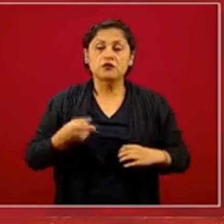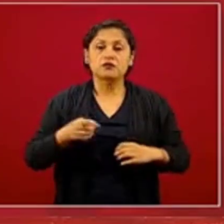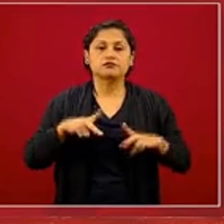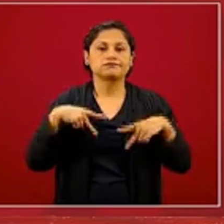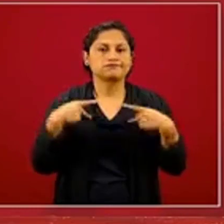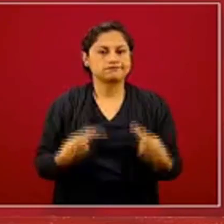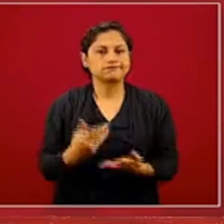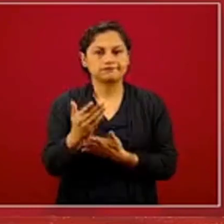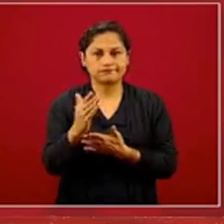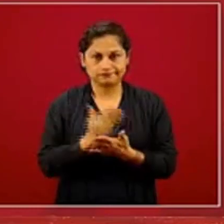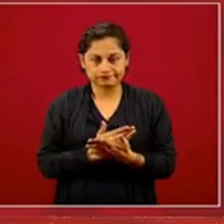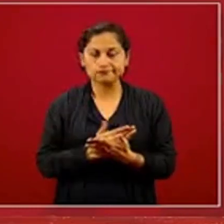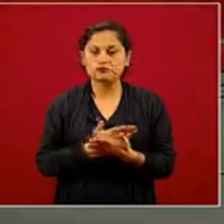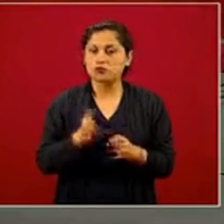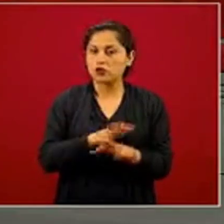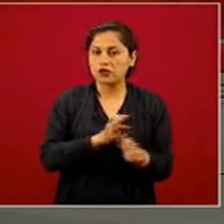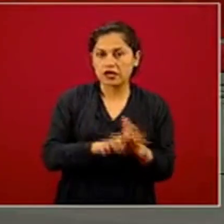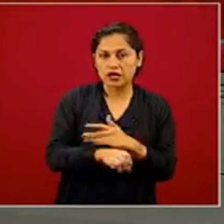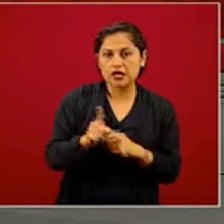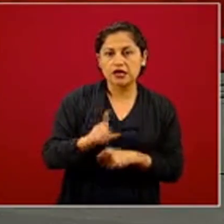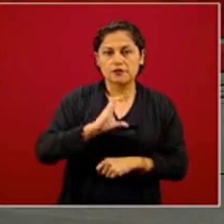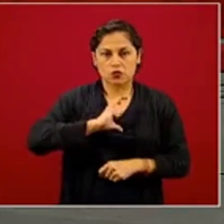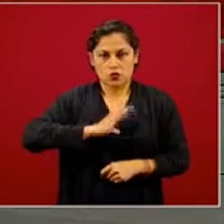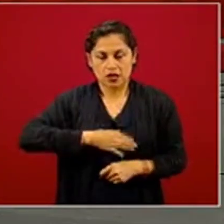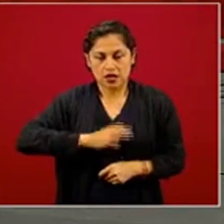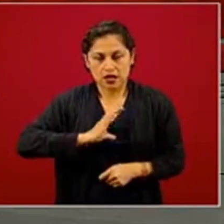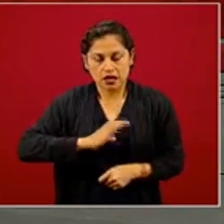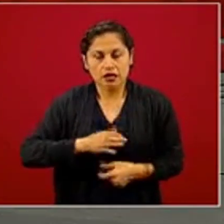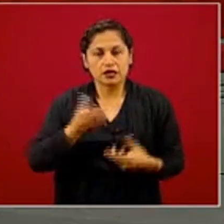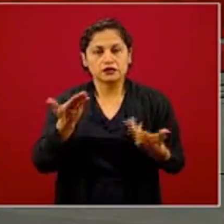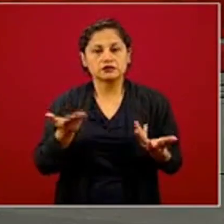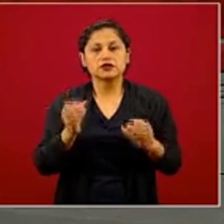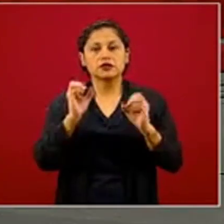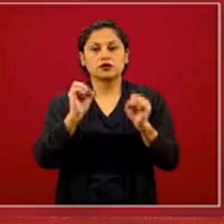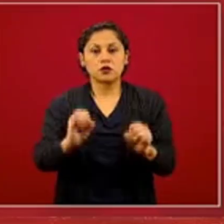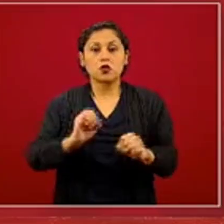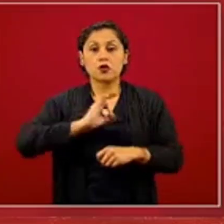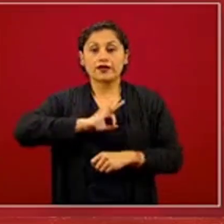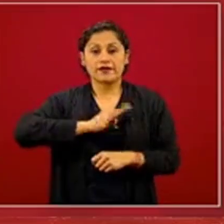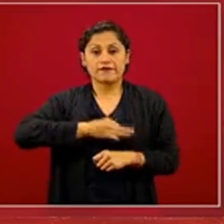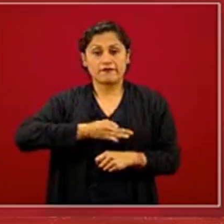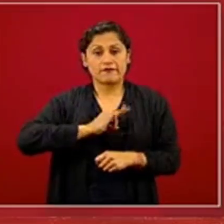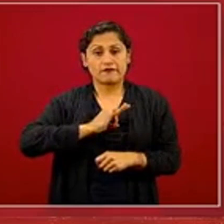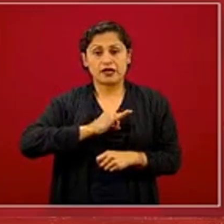tratamientos contra el cáncer, infección crónica